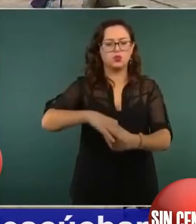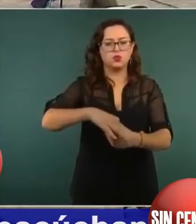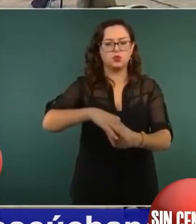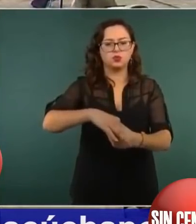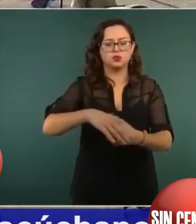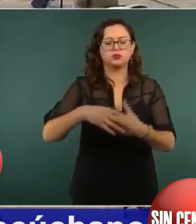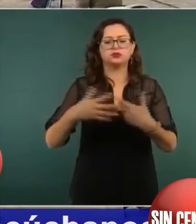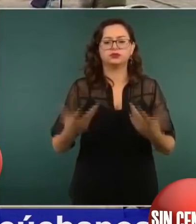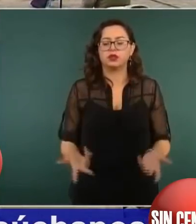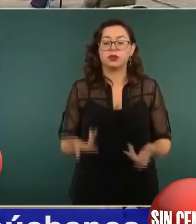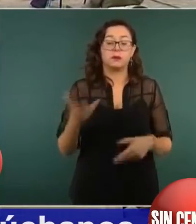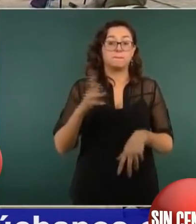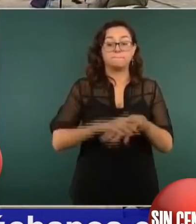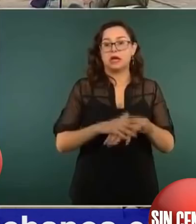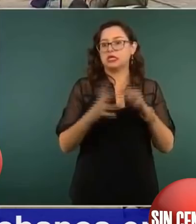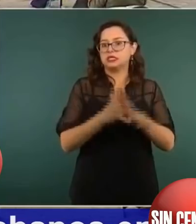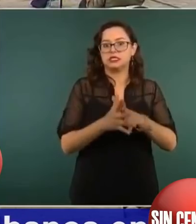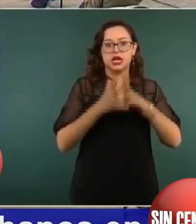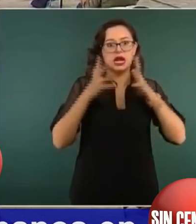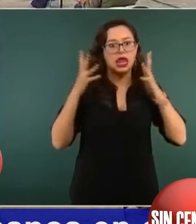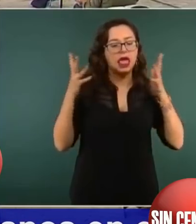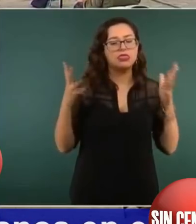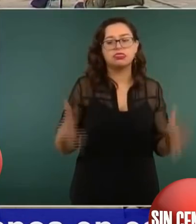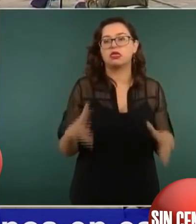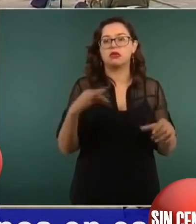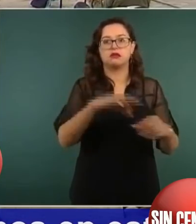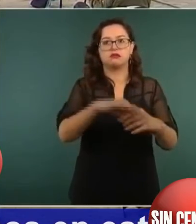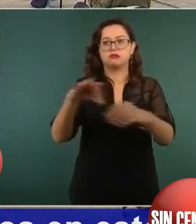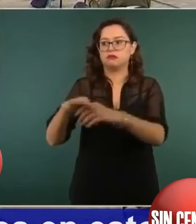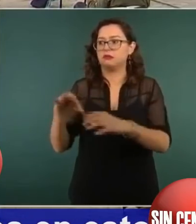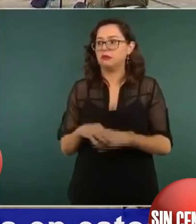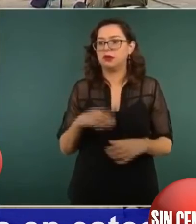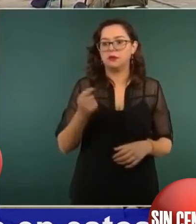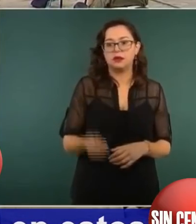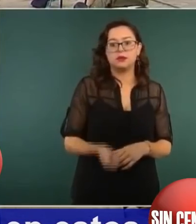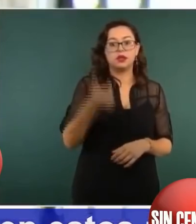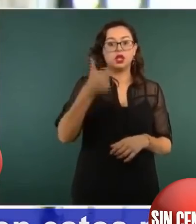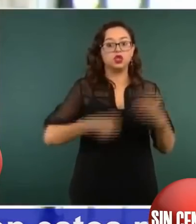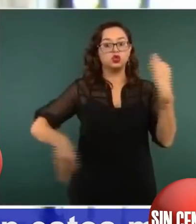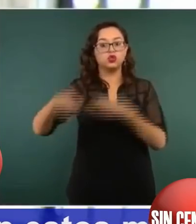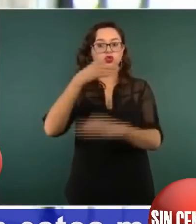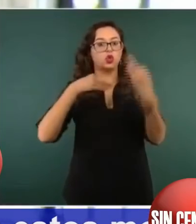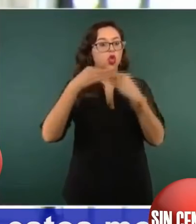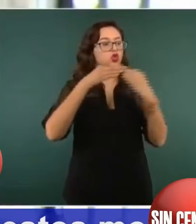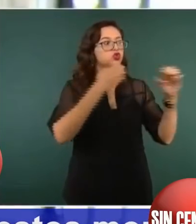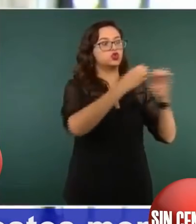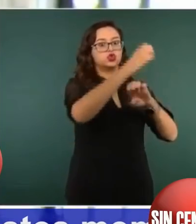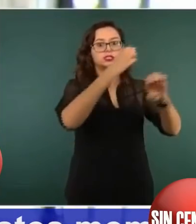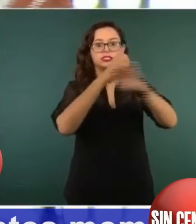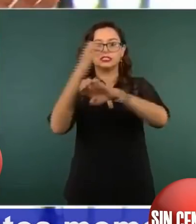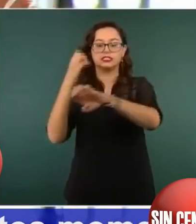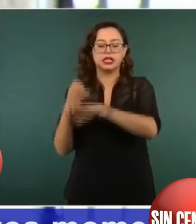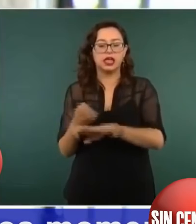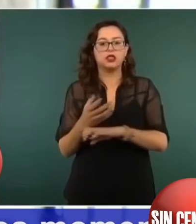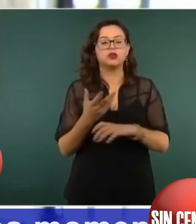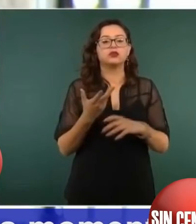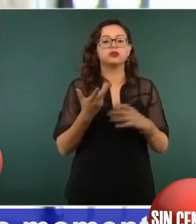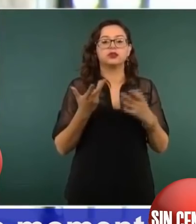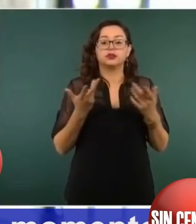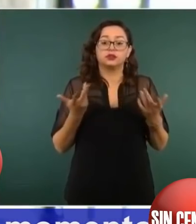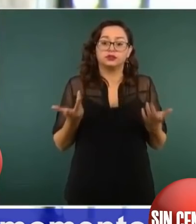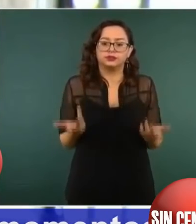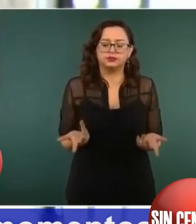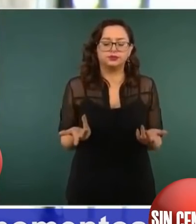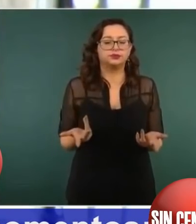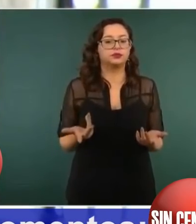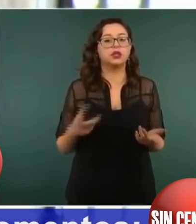la elección más grande en la historia de México, con todos los estados involucrados y bueno, pues